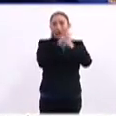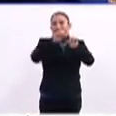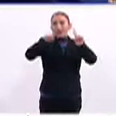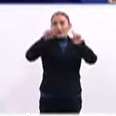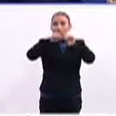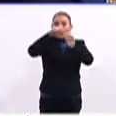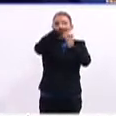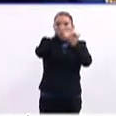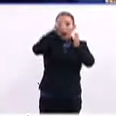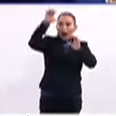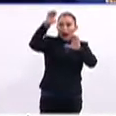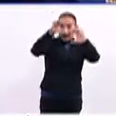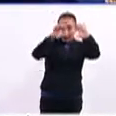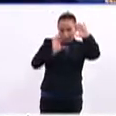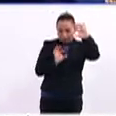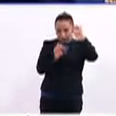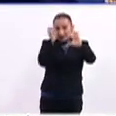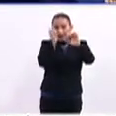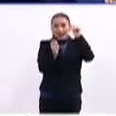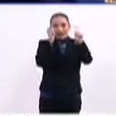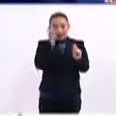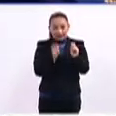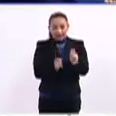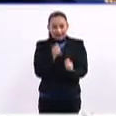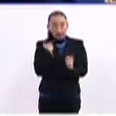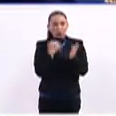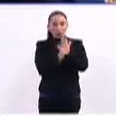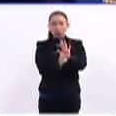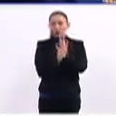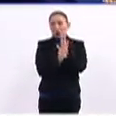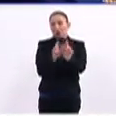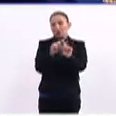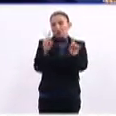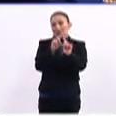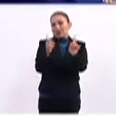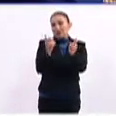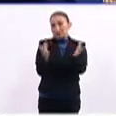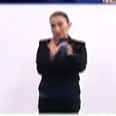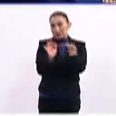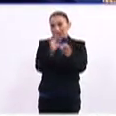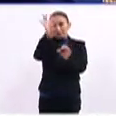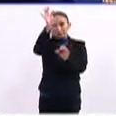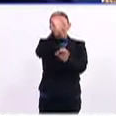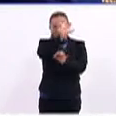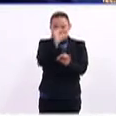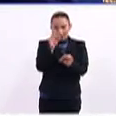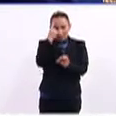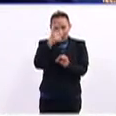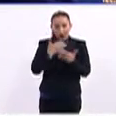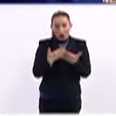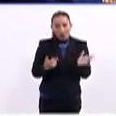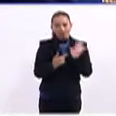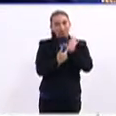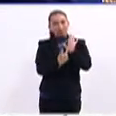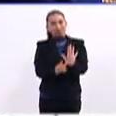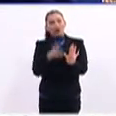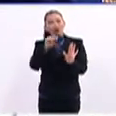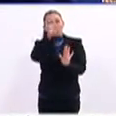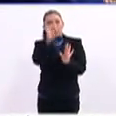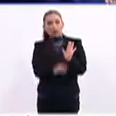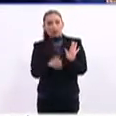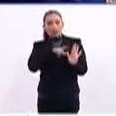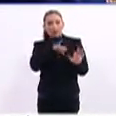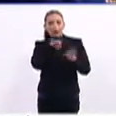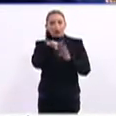distintas posiciones con distintos significados simbólicos para hacer lo que hago ahora, que es 80%